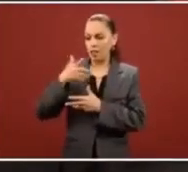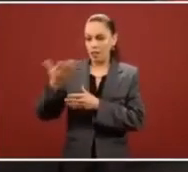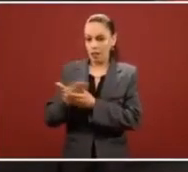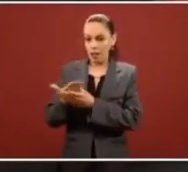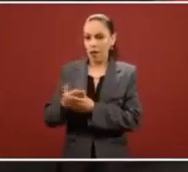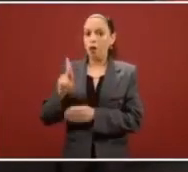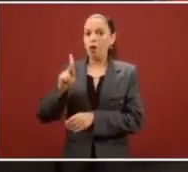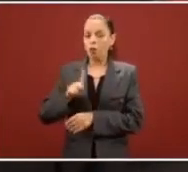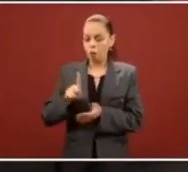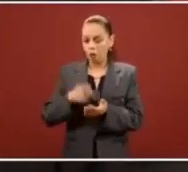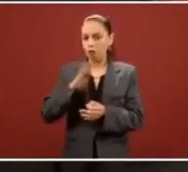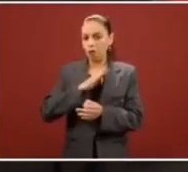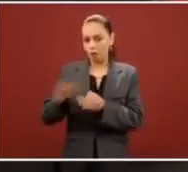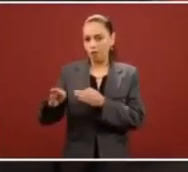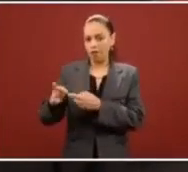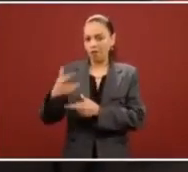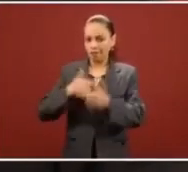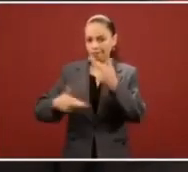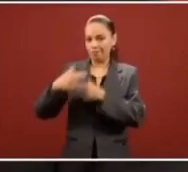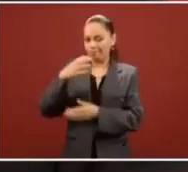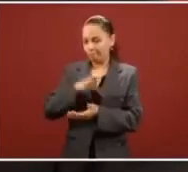dinero.